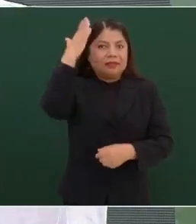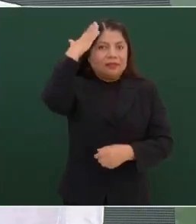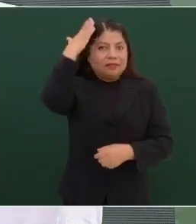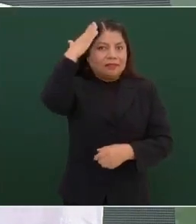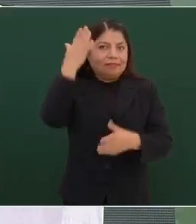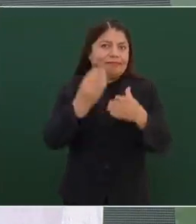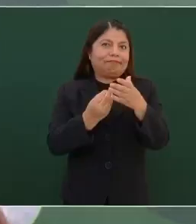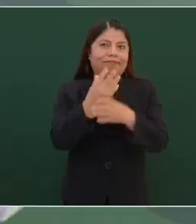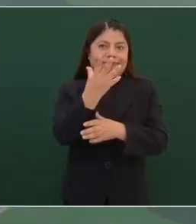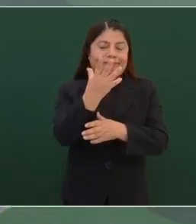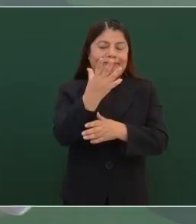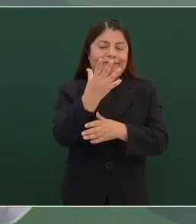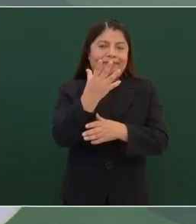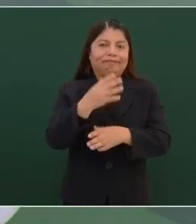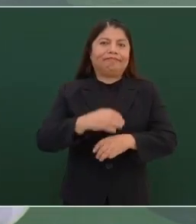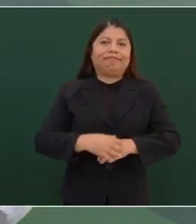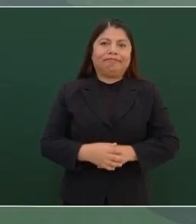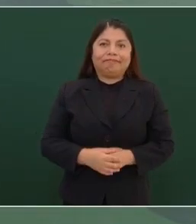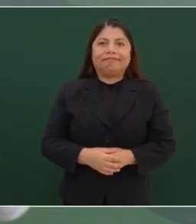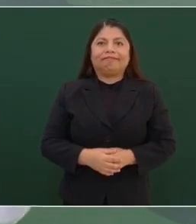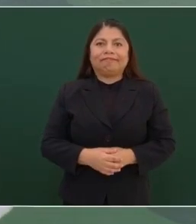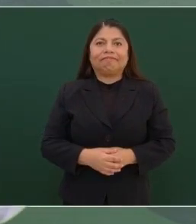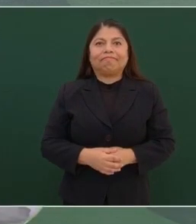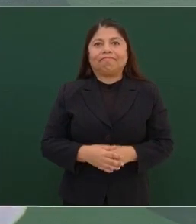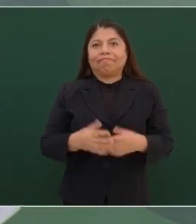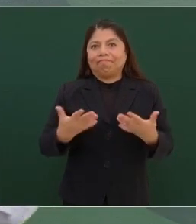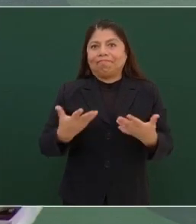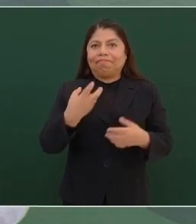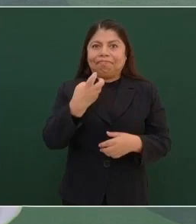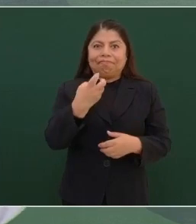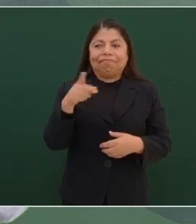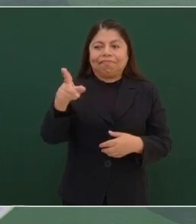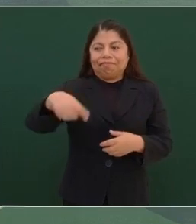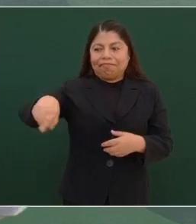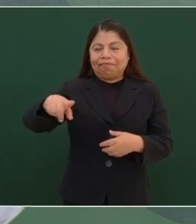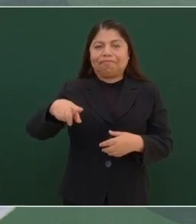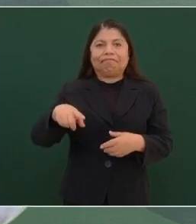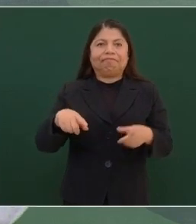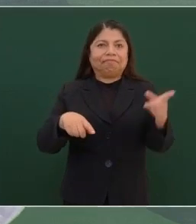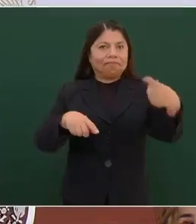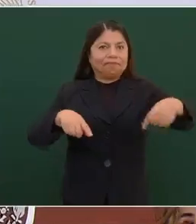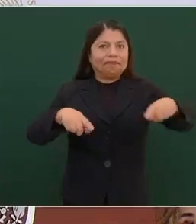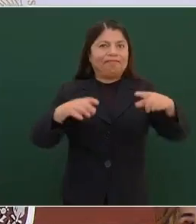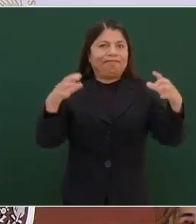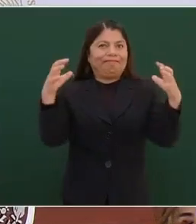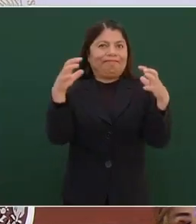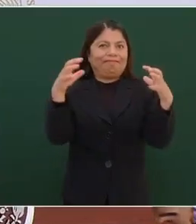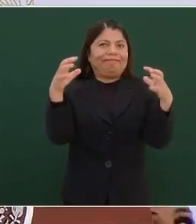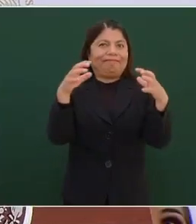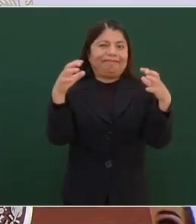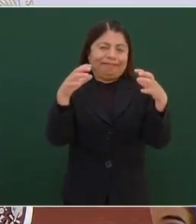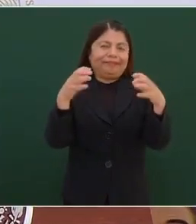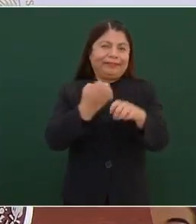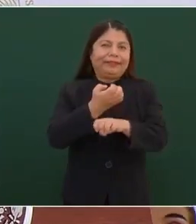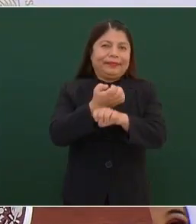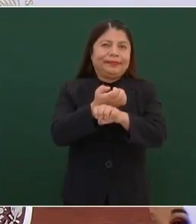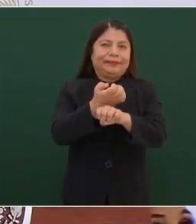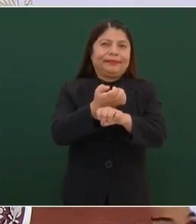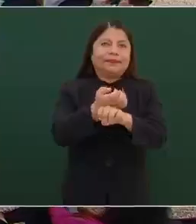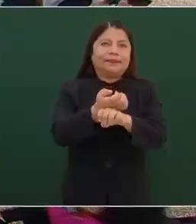está sucediendo y en medio de esta confrontación en Estados Unidos, pues nosotros estamos